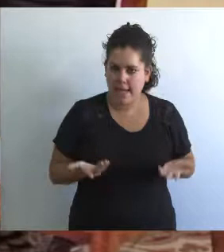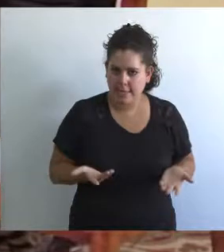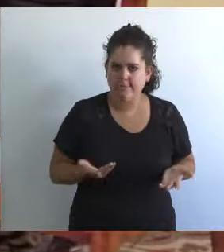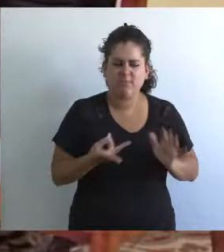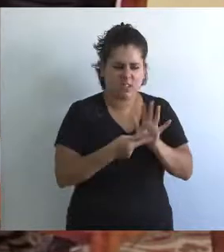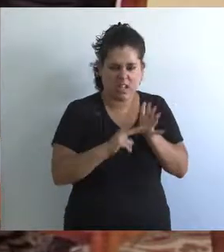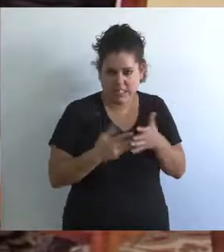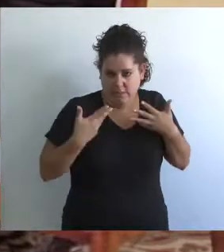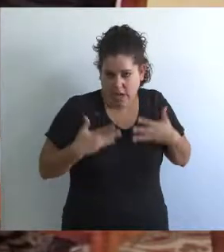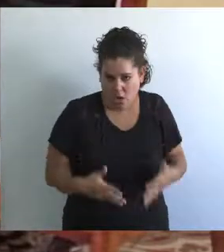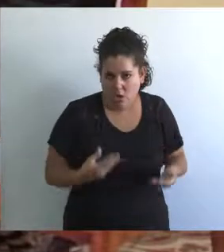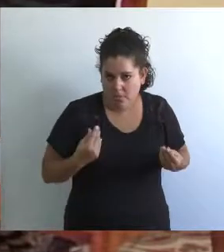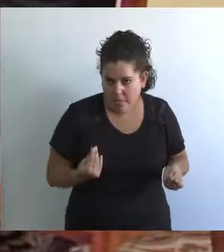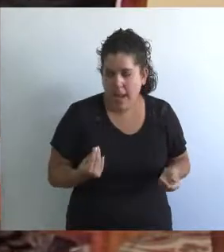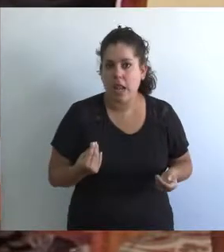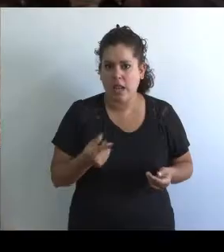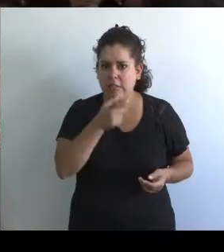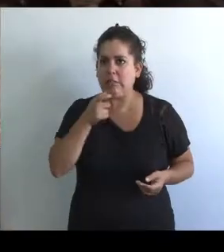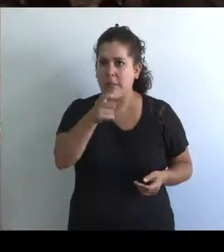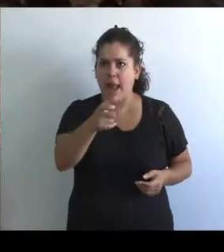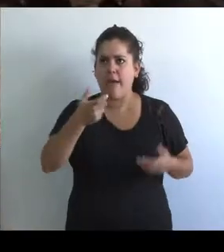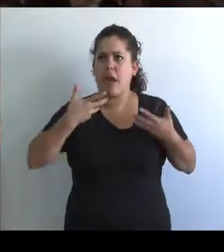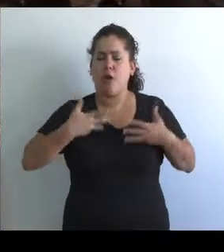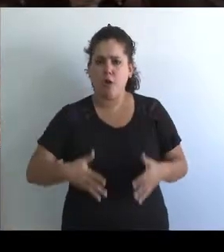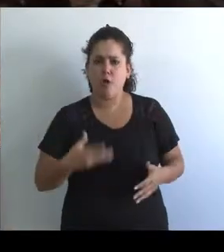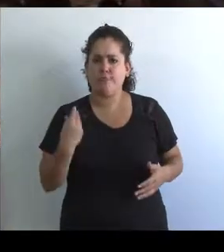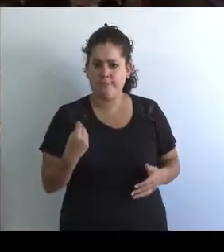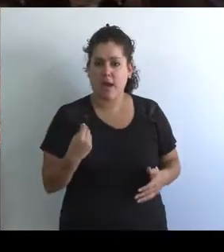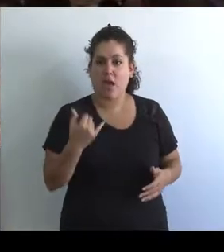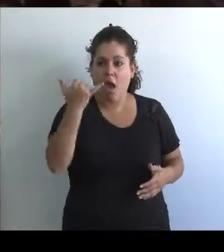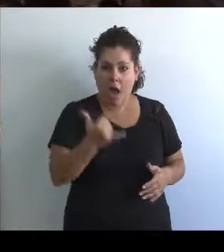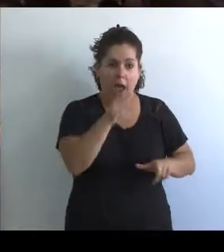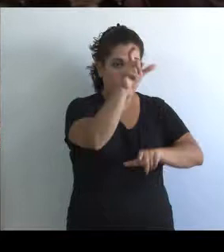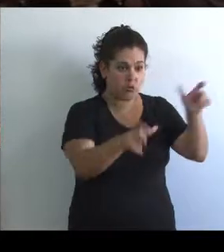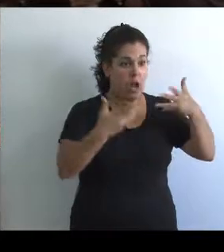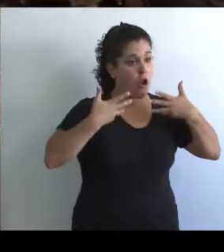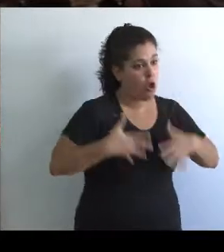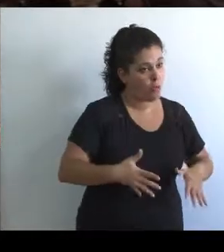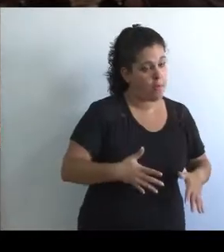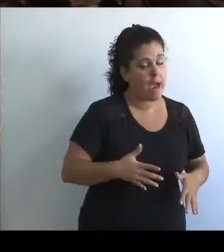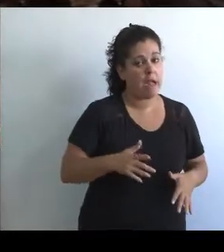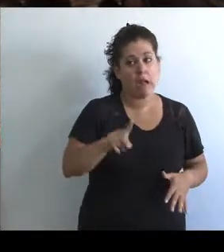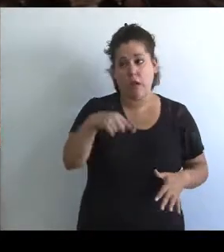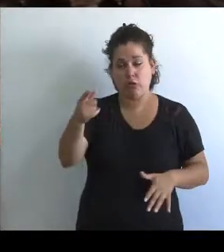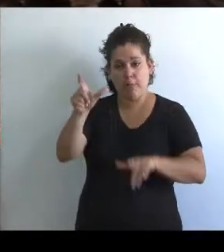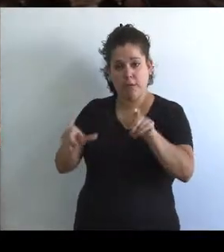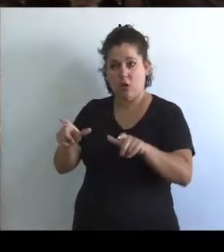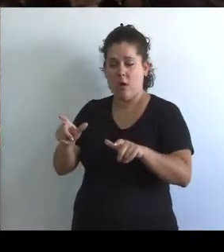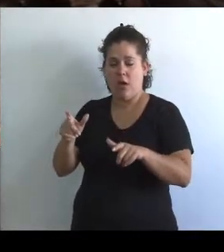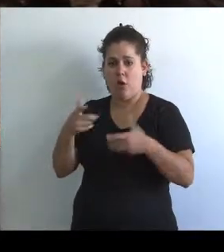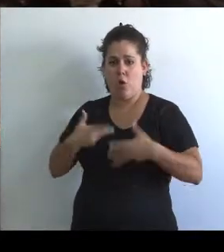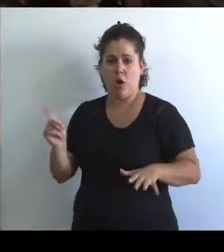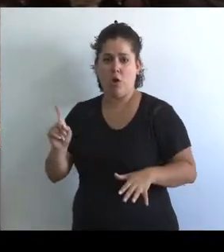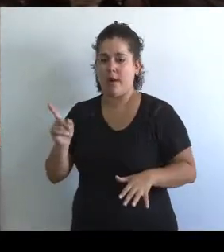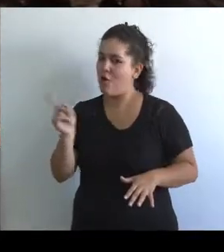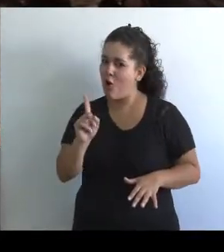normales. ¿Qué significa? Utiliza ese término. Entonces, ¿qué significa? ¿Que los discapacitados son anormales? No, son